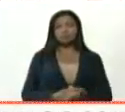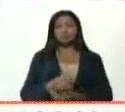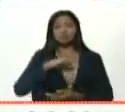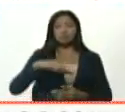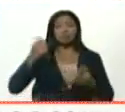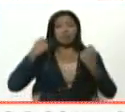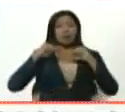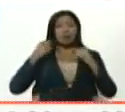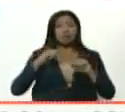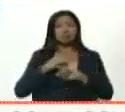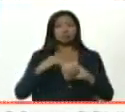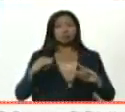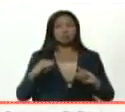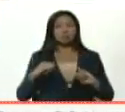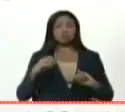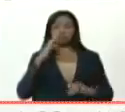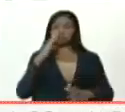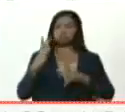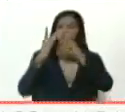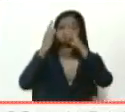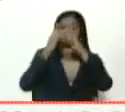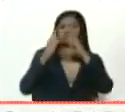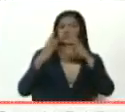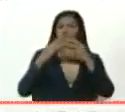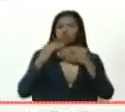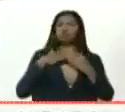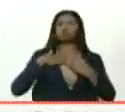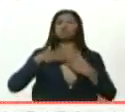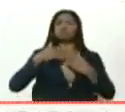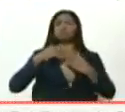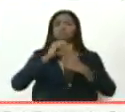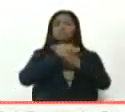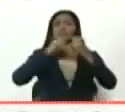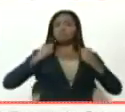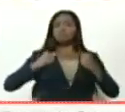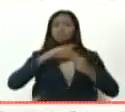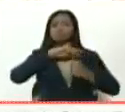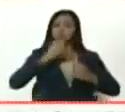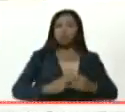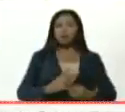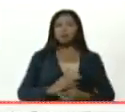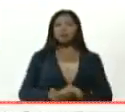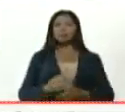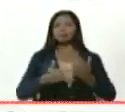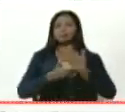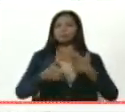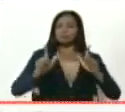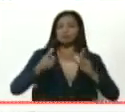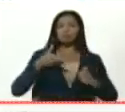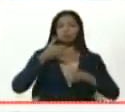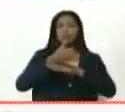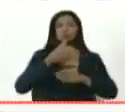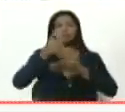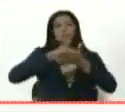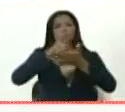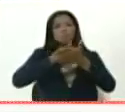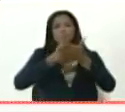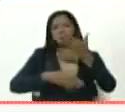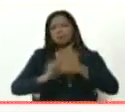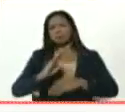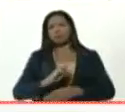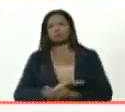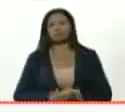pues, con la frente al pecho afuera y listos para el combate, listos para el combate